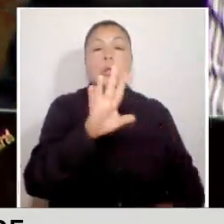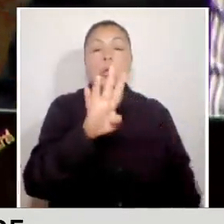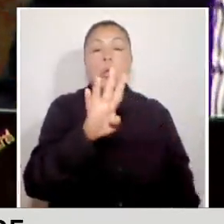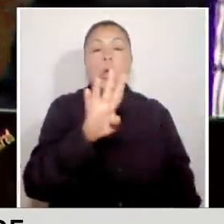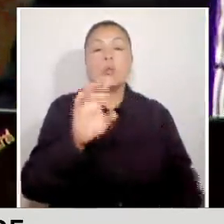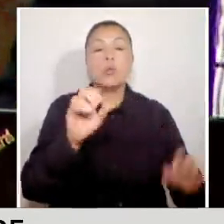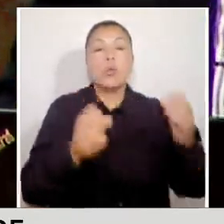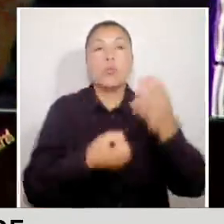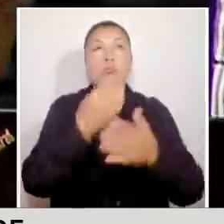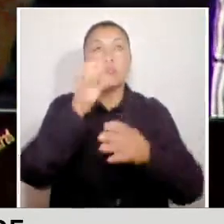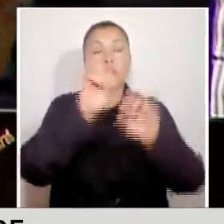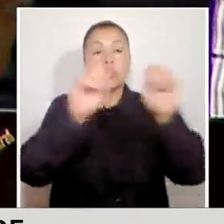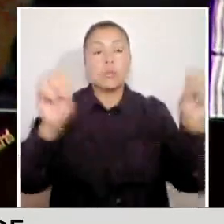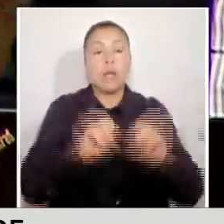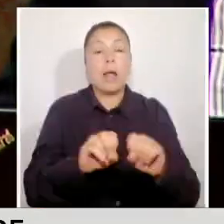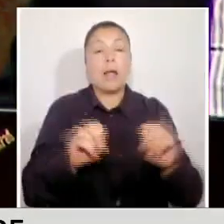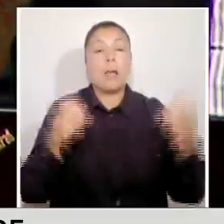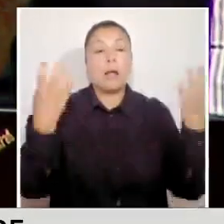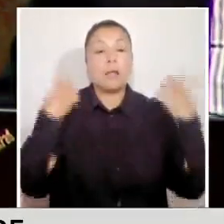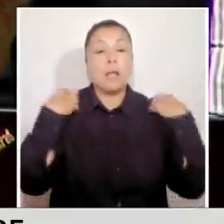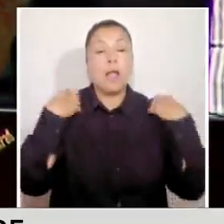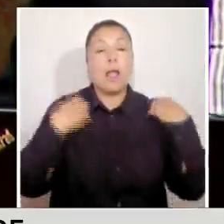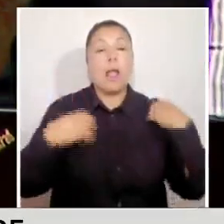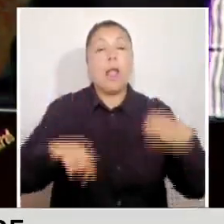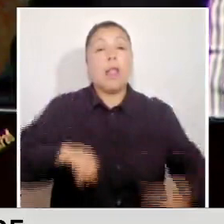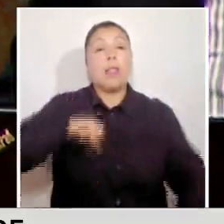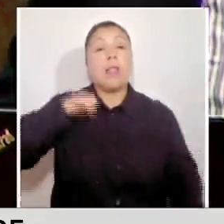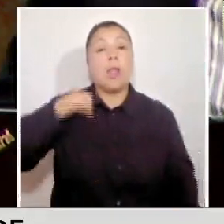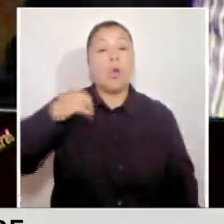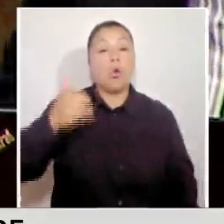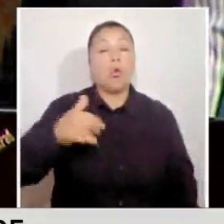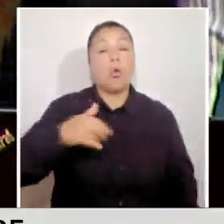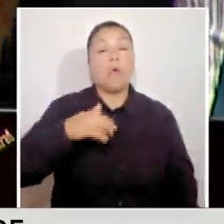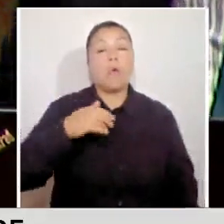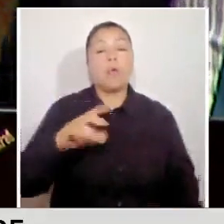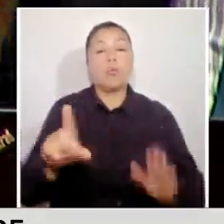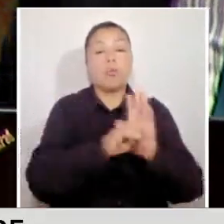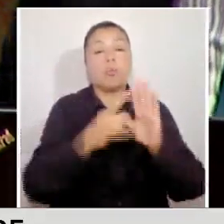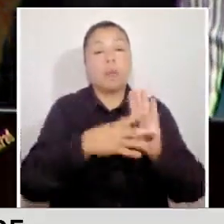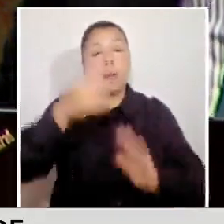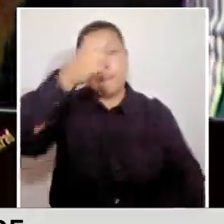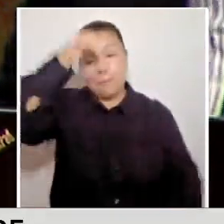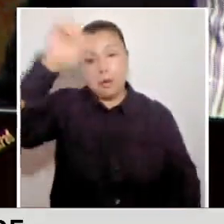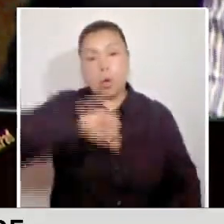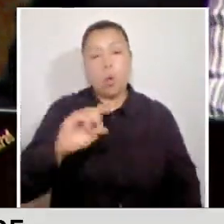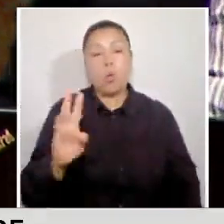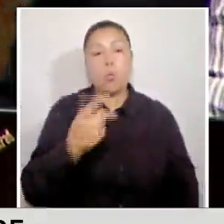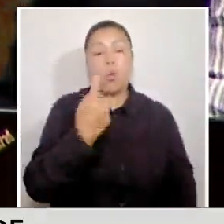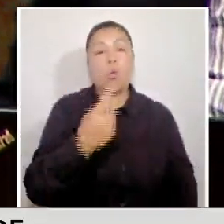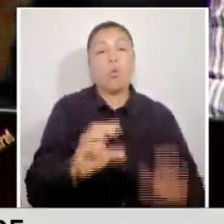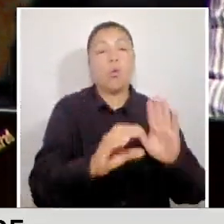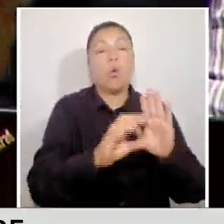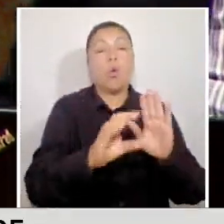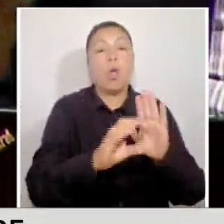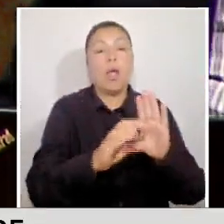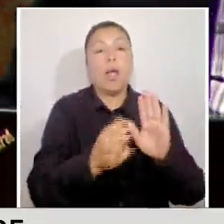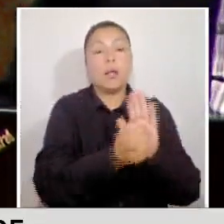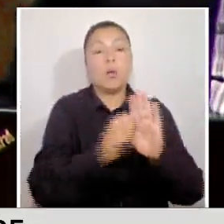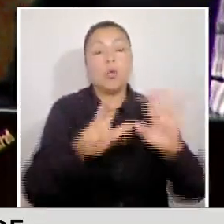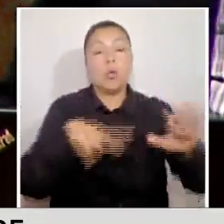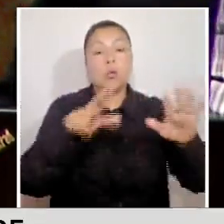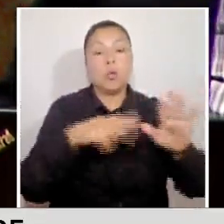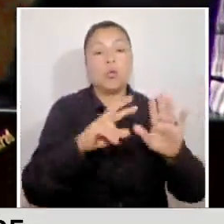de responsabilidad de Los Adolescentes Por infracción a la ley penal número uno modifícase el artículo 18 de la siguiente